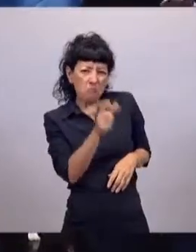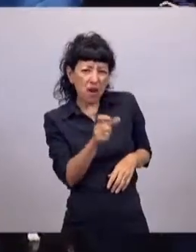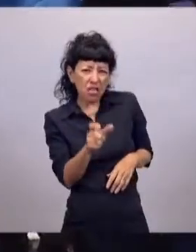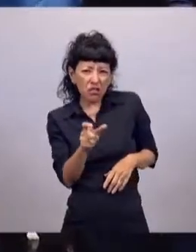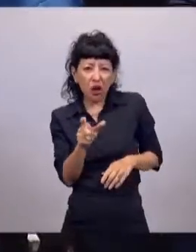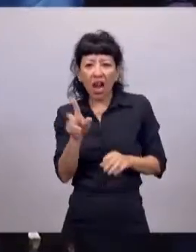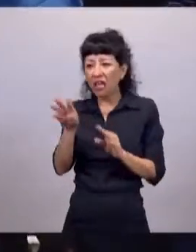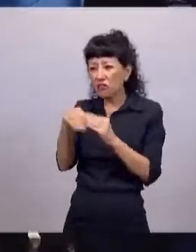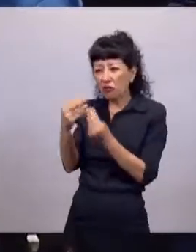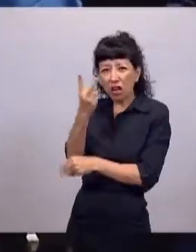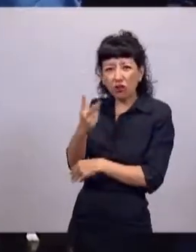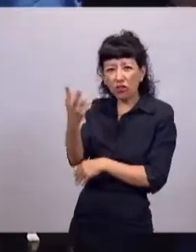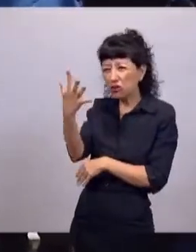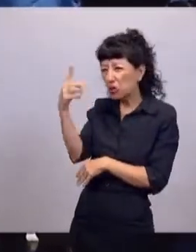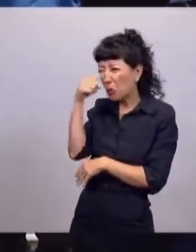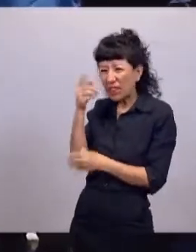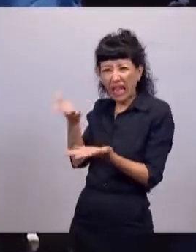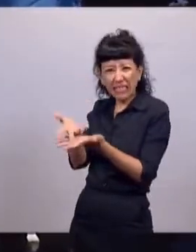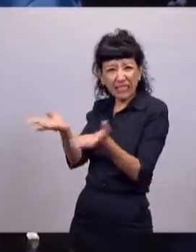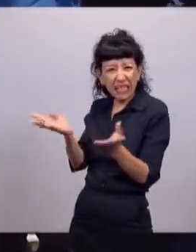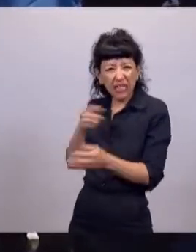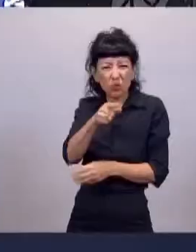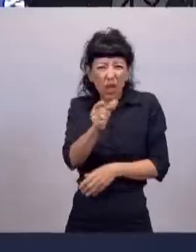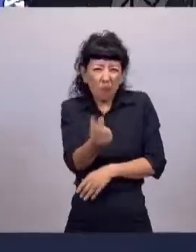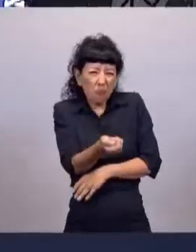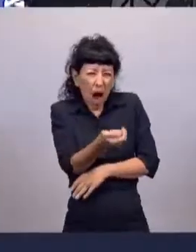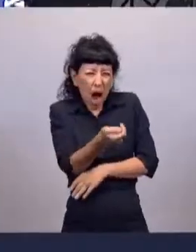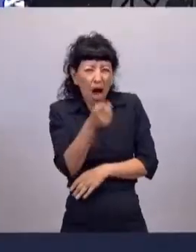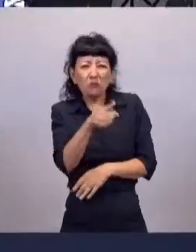2 en 257, no van a poder hacer nada.